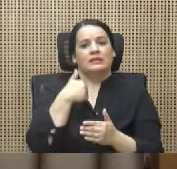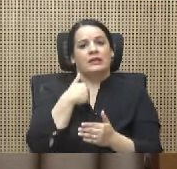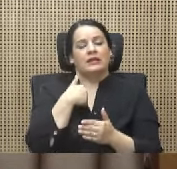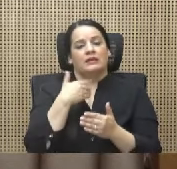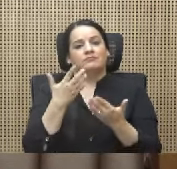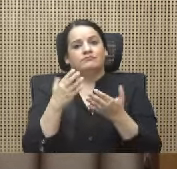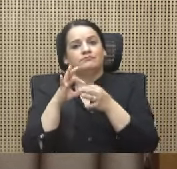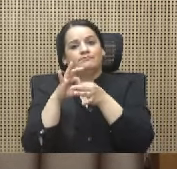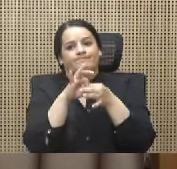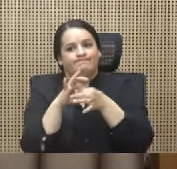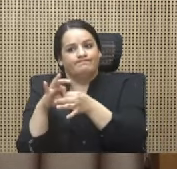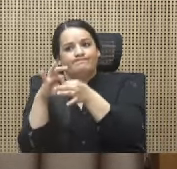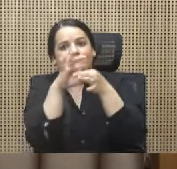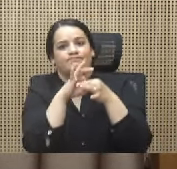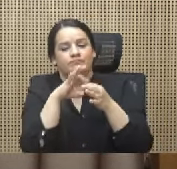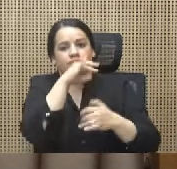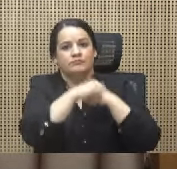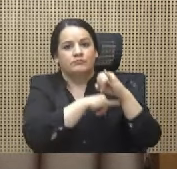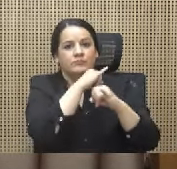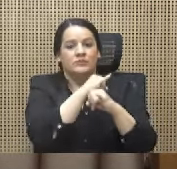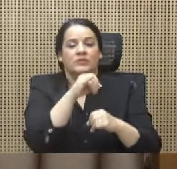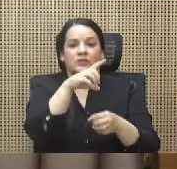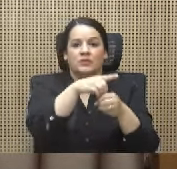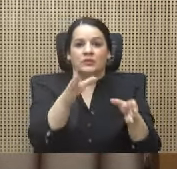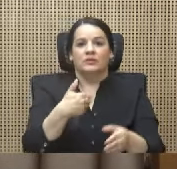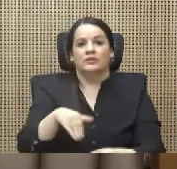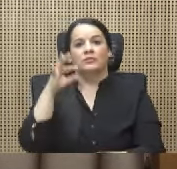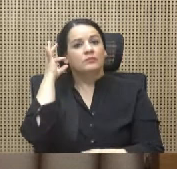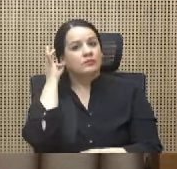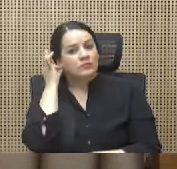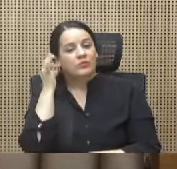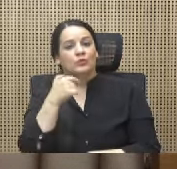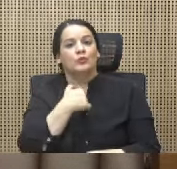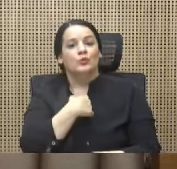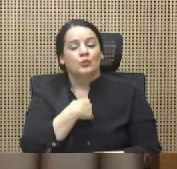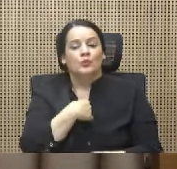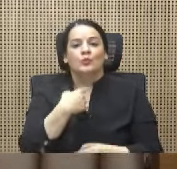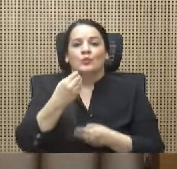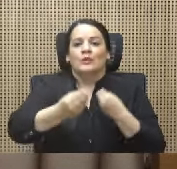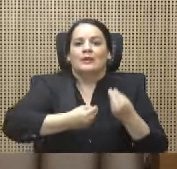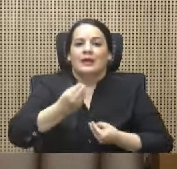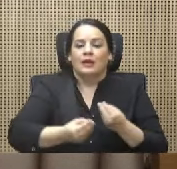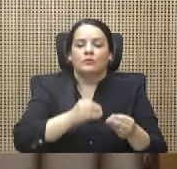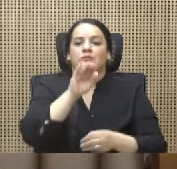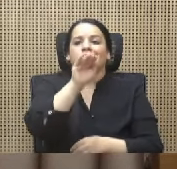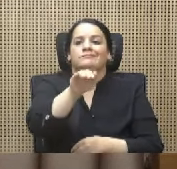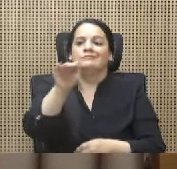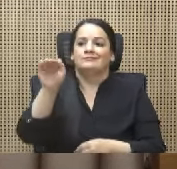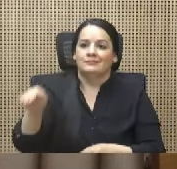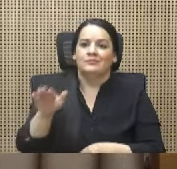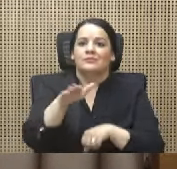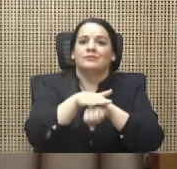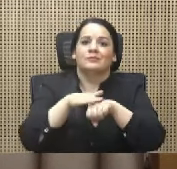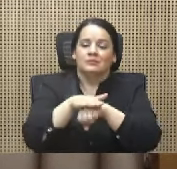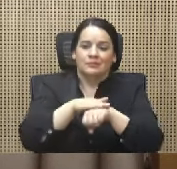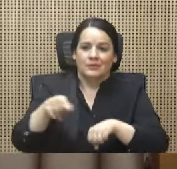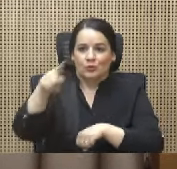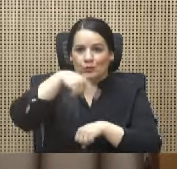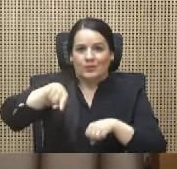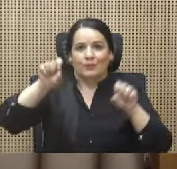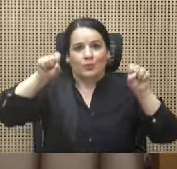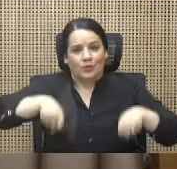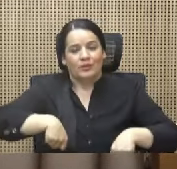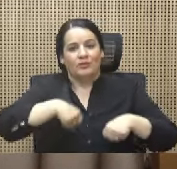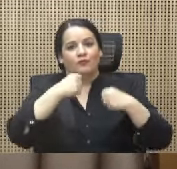transnacionales. Entonces, diputadas y diputados, yo lo que hago es un llamado que si podemos fortalecer